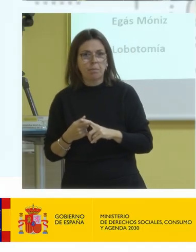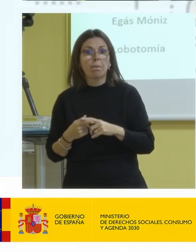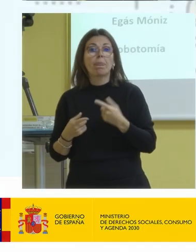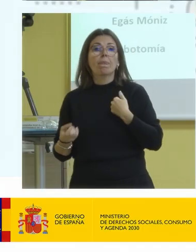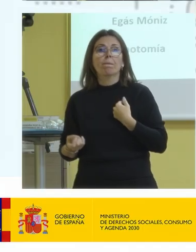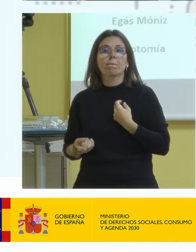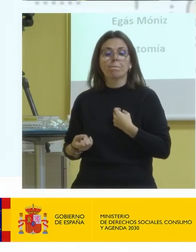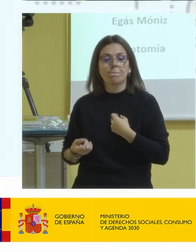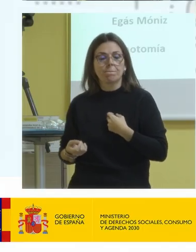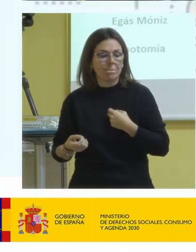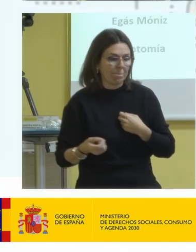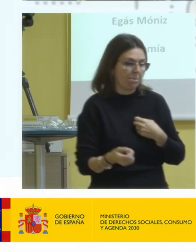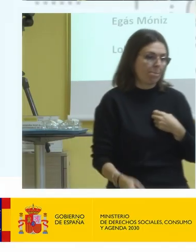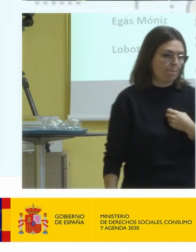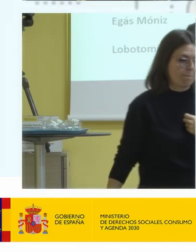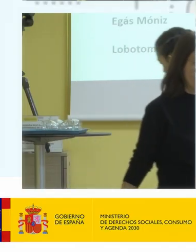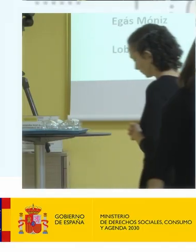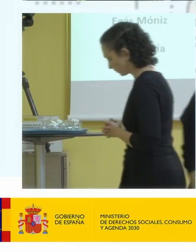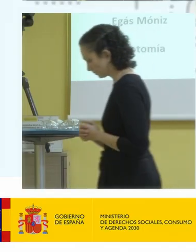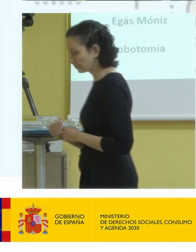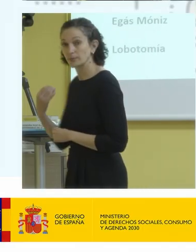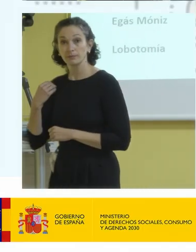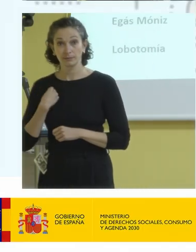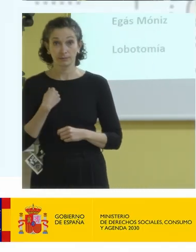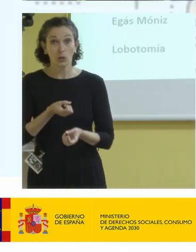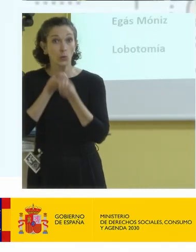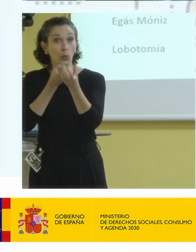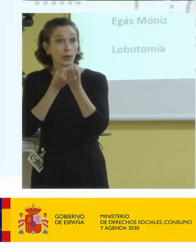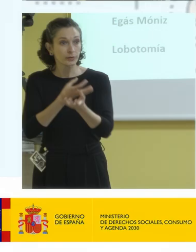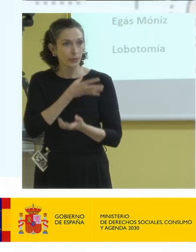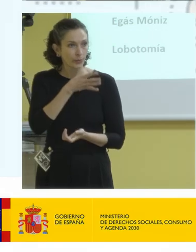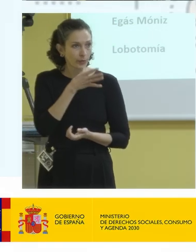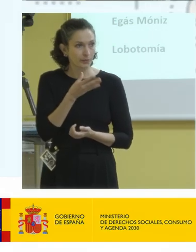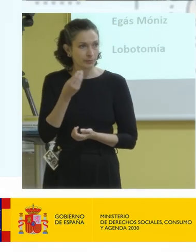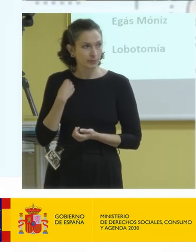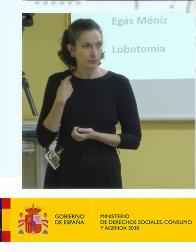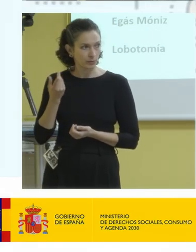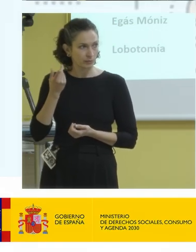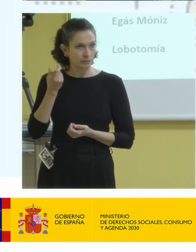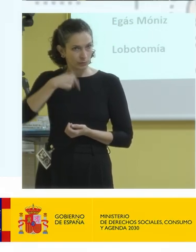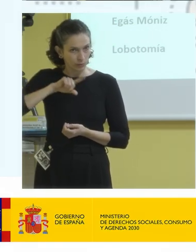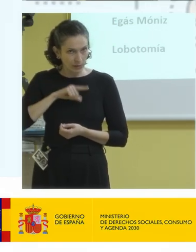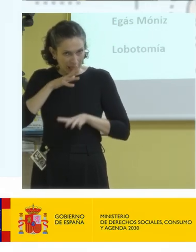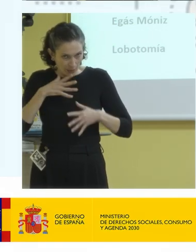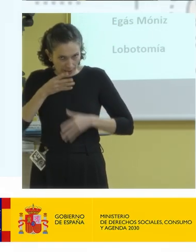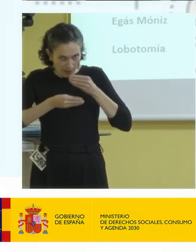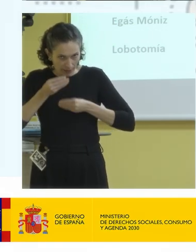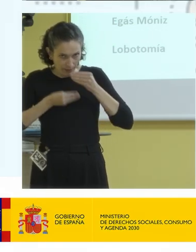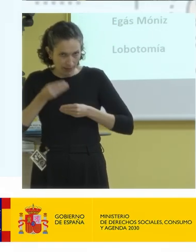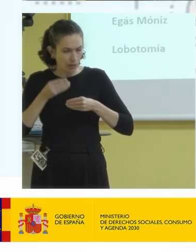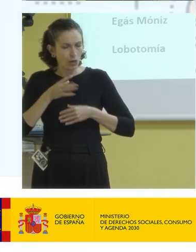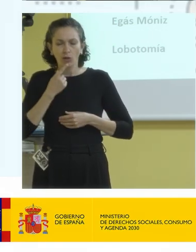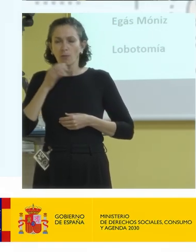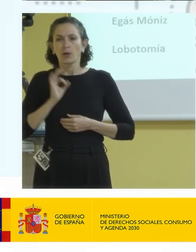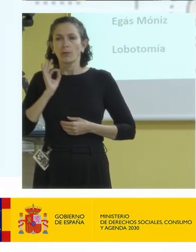qué os cuento esto? Porque no os agarréis tampoco tanto a las cosas que hacéis, vaya a ser que haya que revisarlas. Entonces,